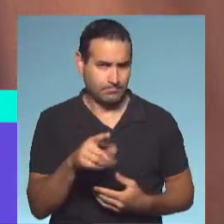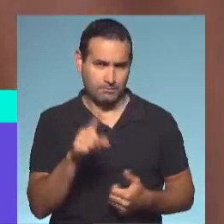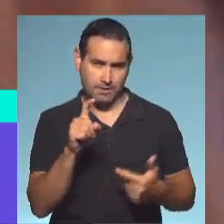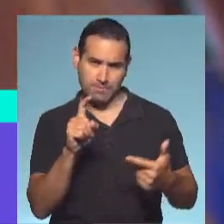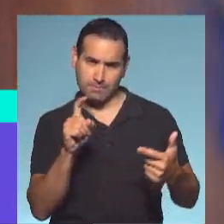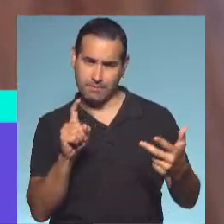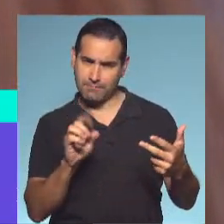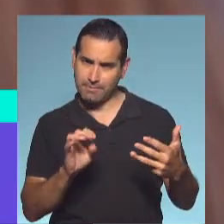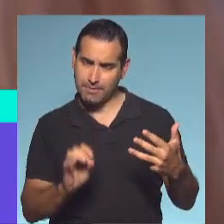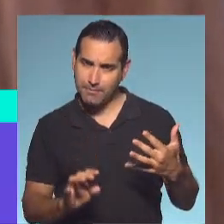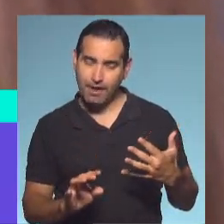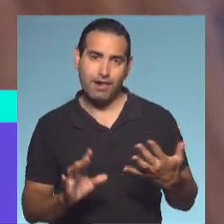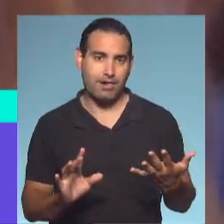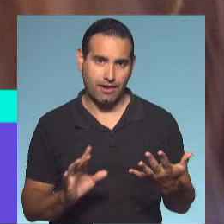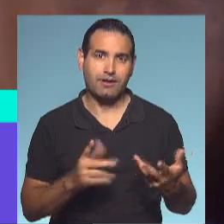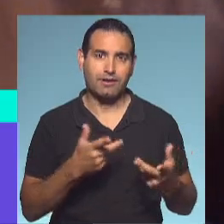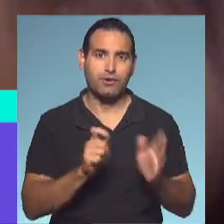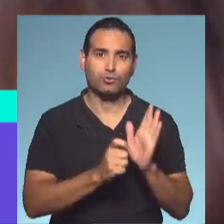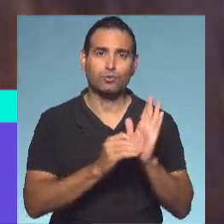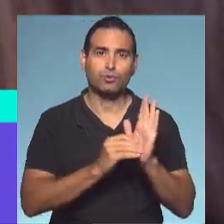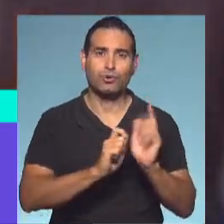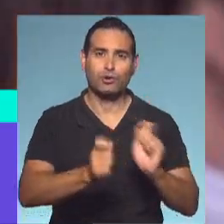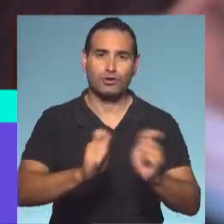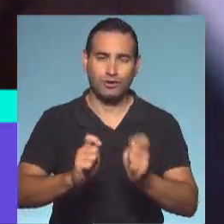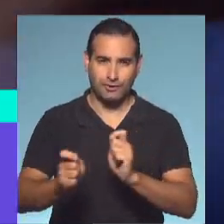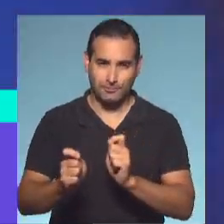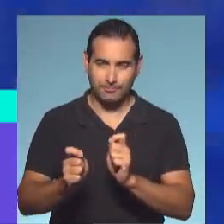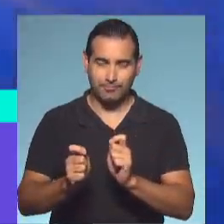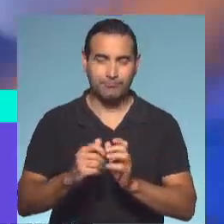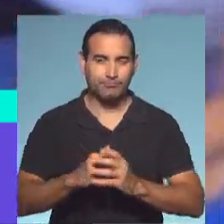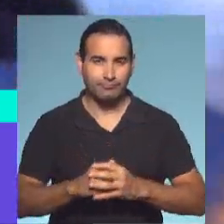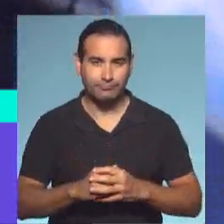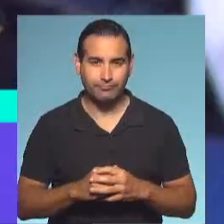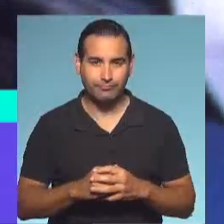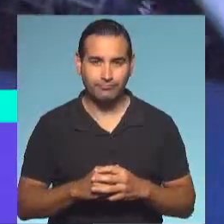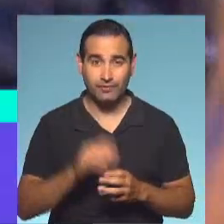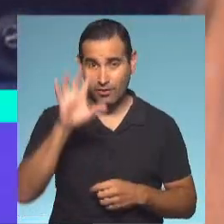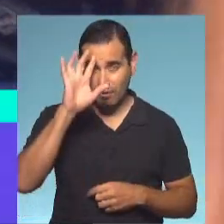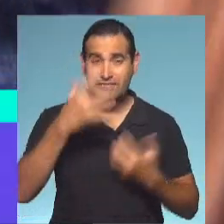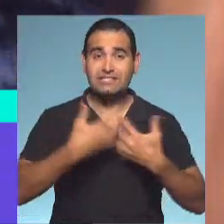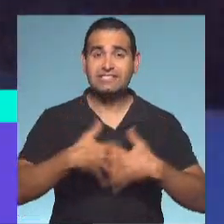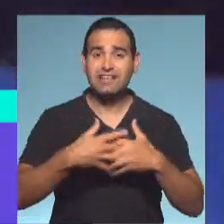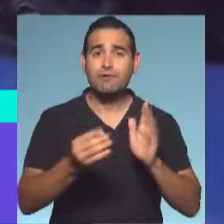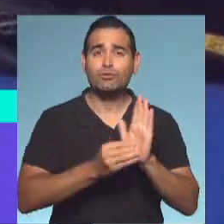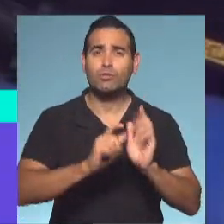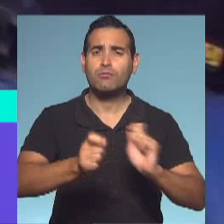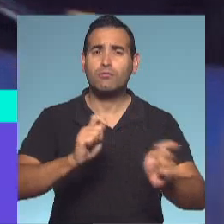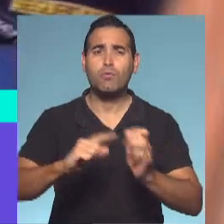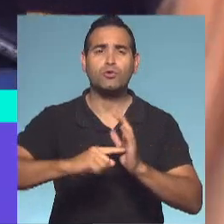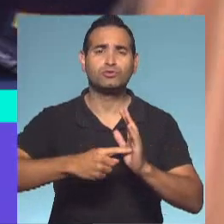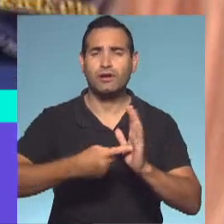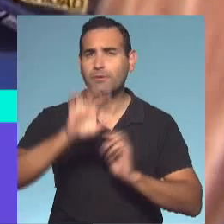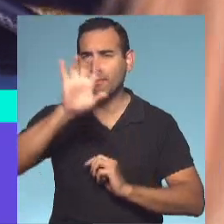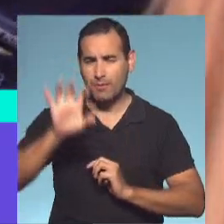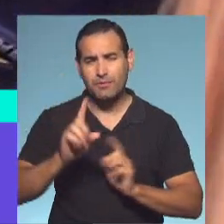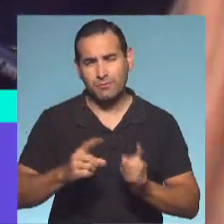semana pasada, que es la irregularidad en la asignación de los turnos. Recordemos cómo es el sistema de turnos en la Ciudad de Buenos Aires y en todas las